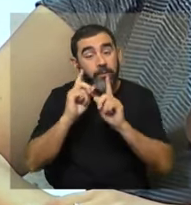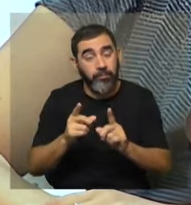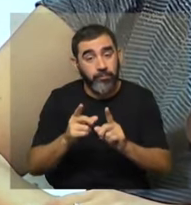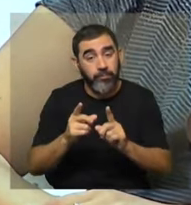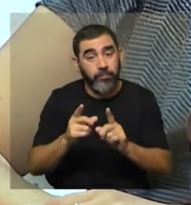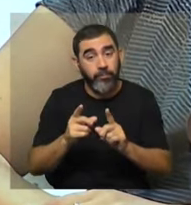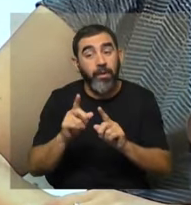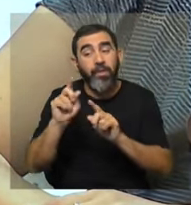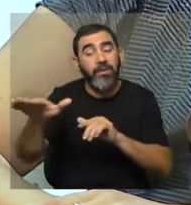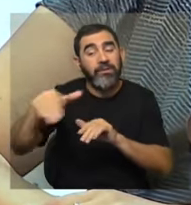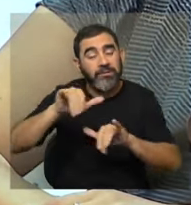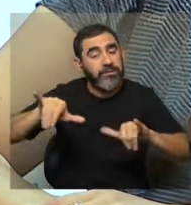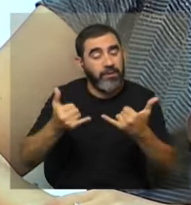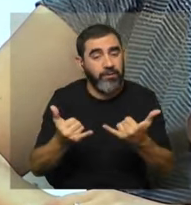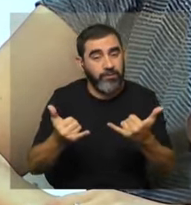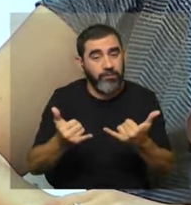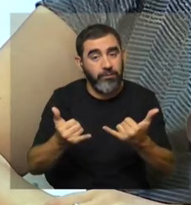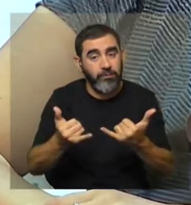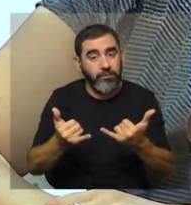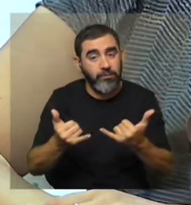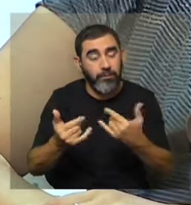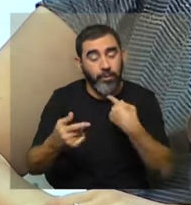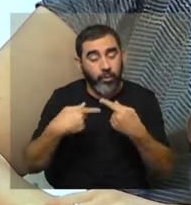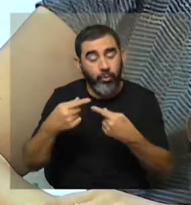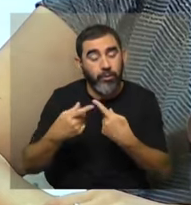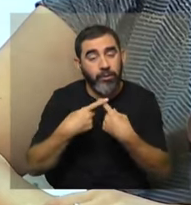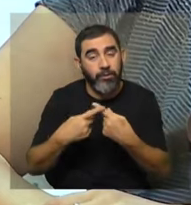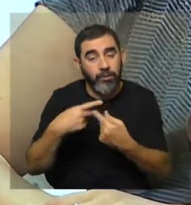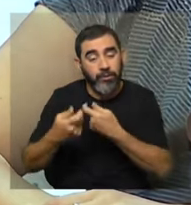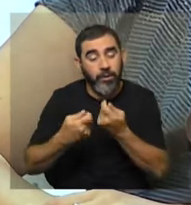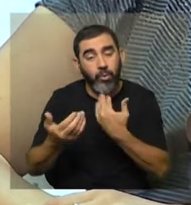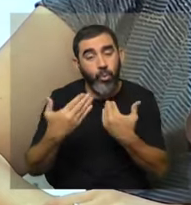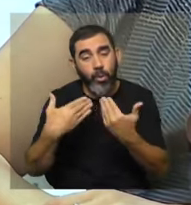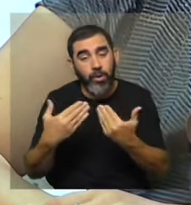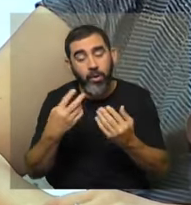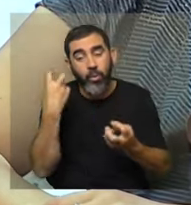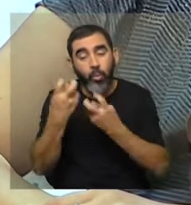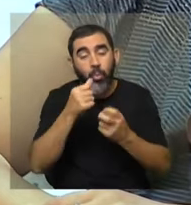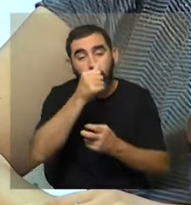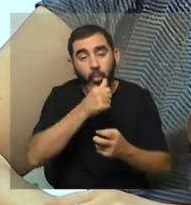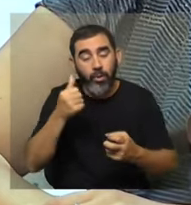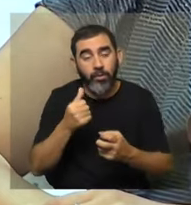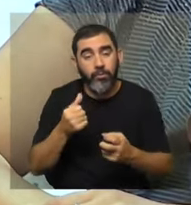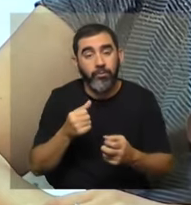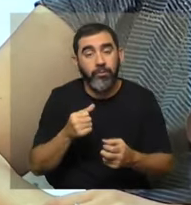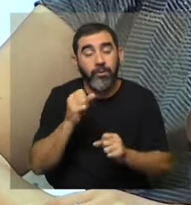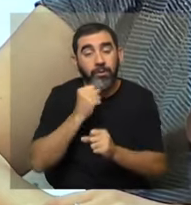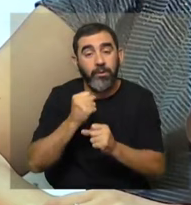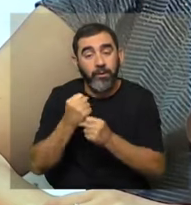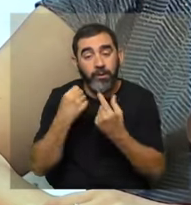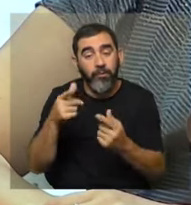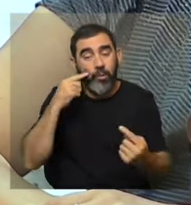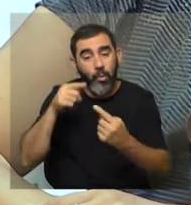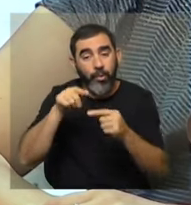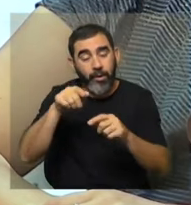la debe convocar cuanto antes a las partes para seguir negociando dialogando y encontrando alternativas que signifiquen trabajo porque eso es lo